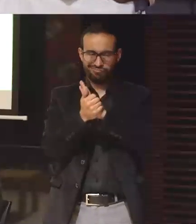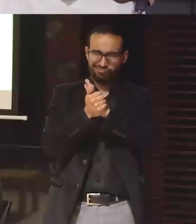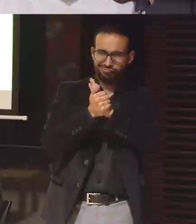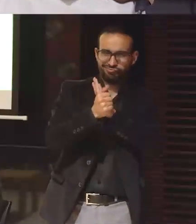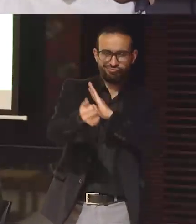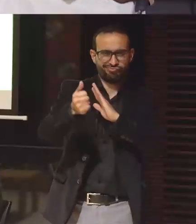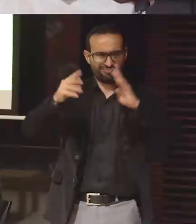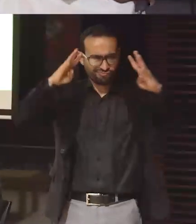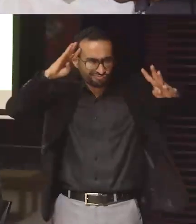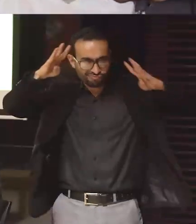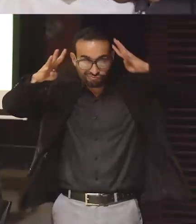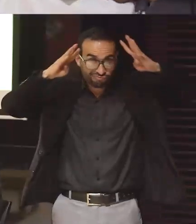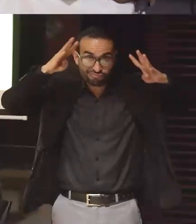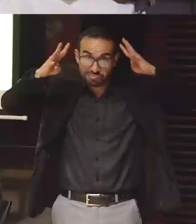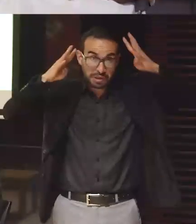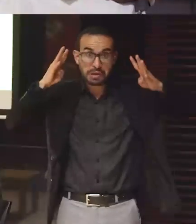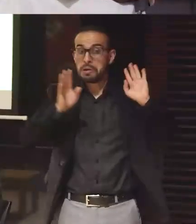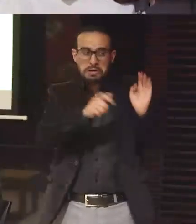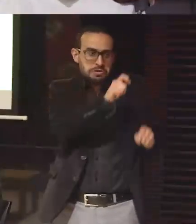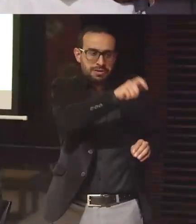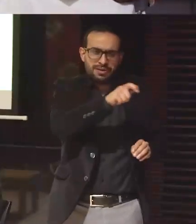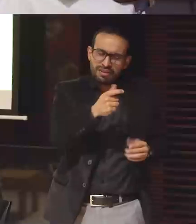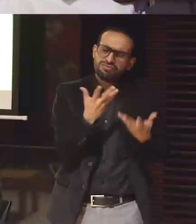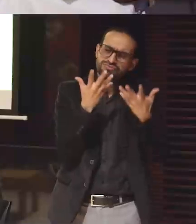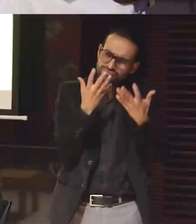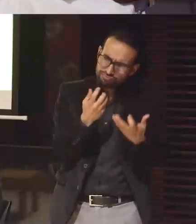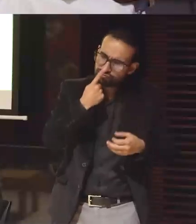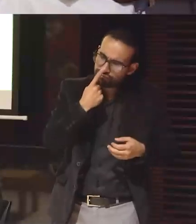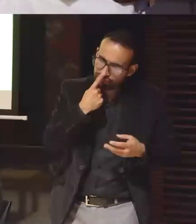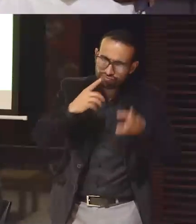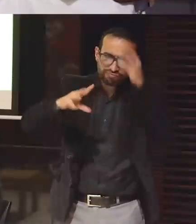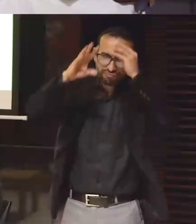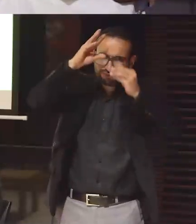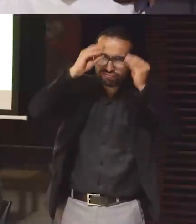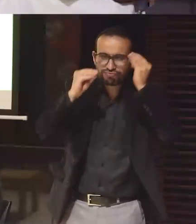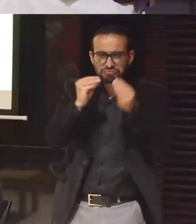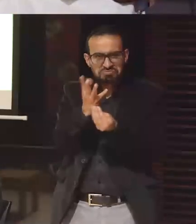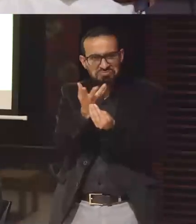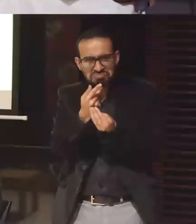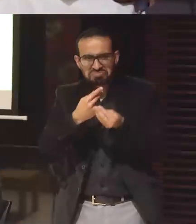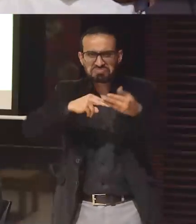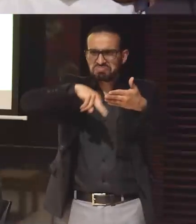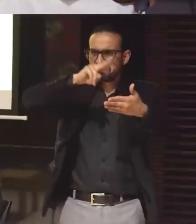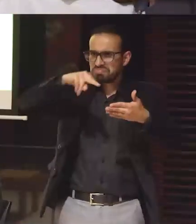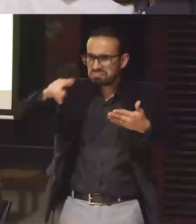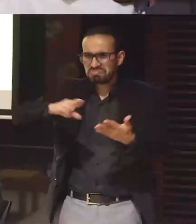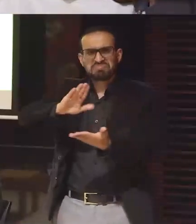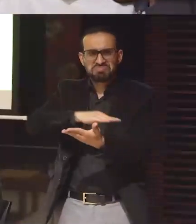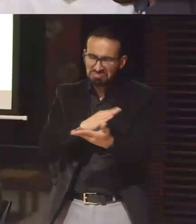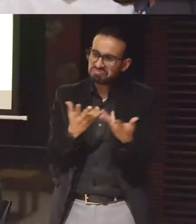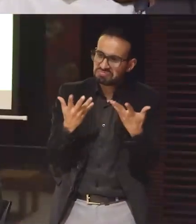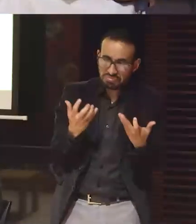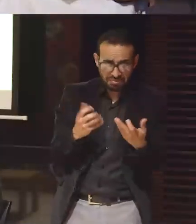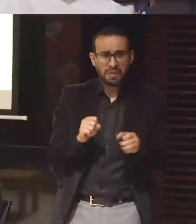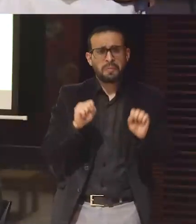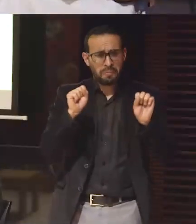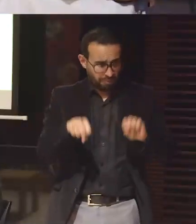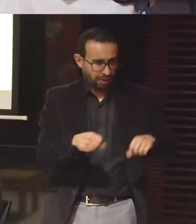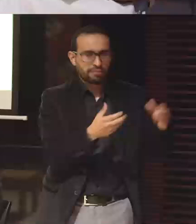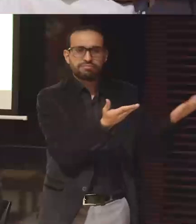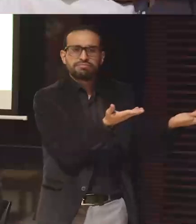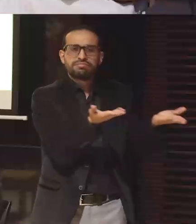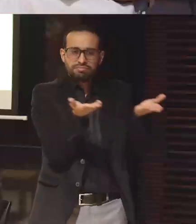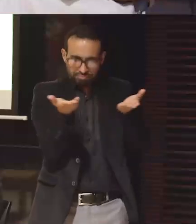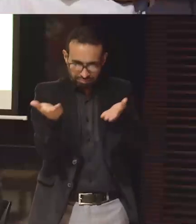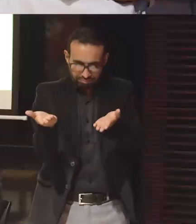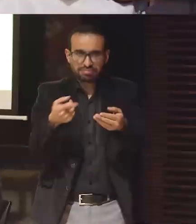aquellos que quieren aprender y desarrollarse, yo quiero ser artista y empezar a tener este tipo de vocaciones, tienen el Centro de Talento Creativo ahí.